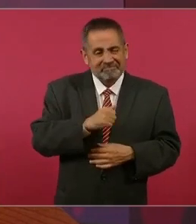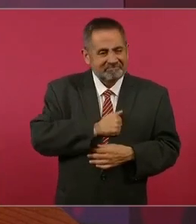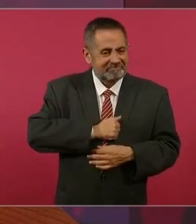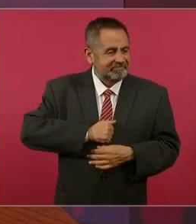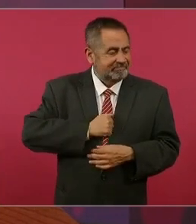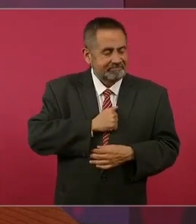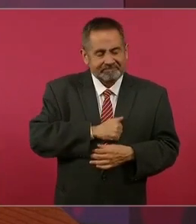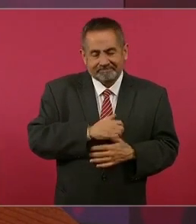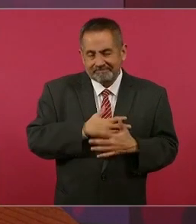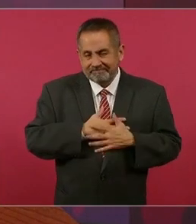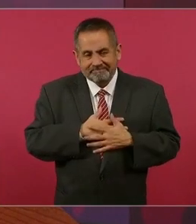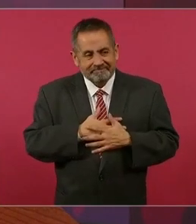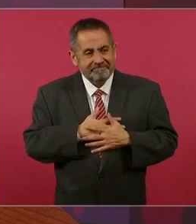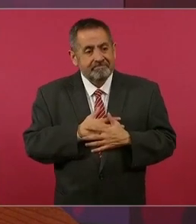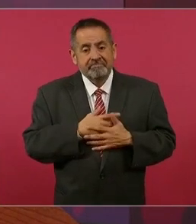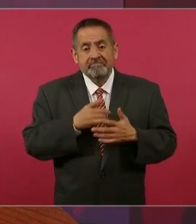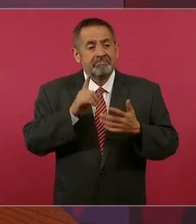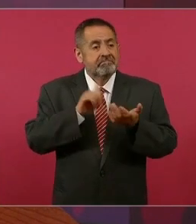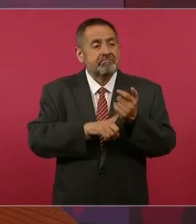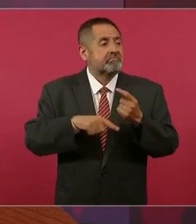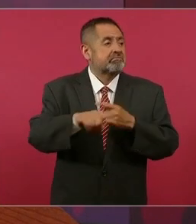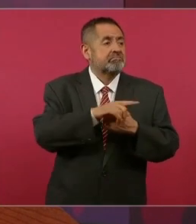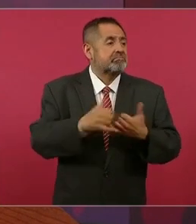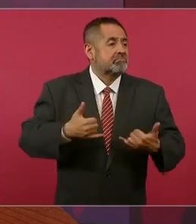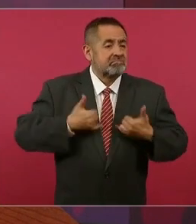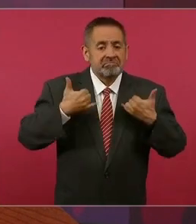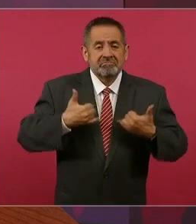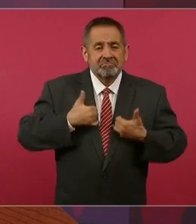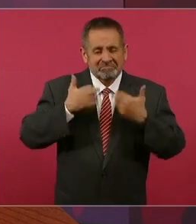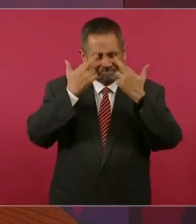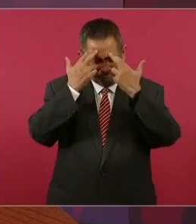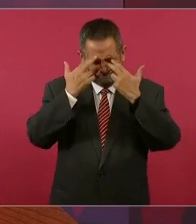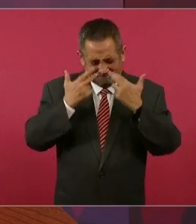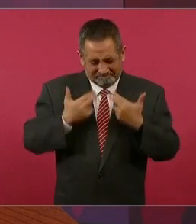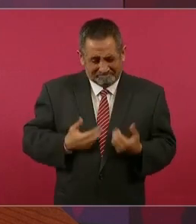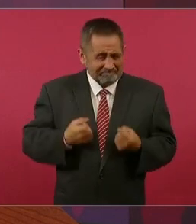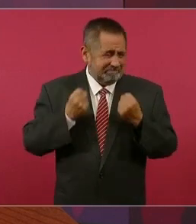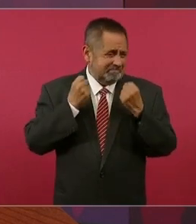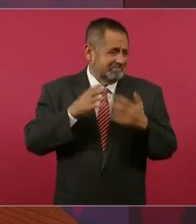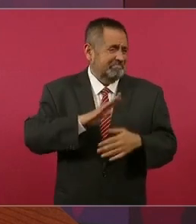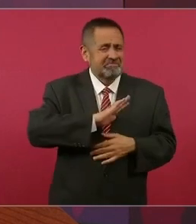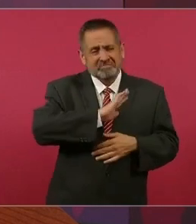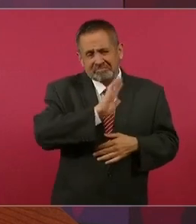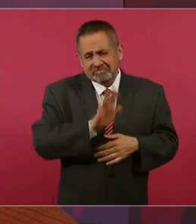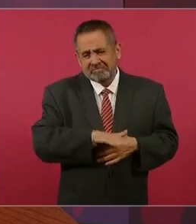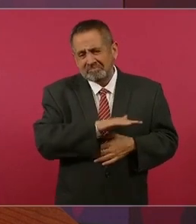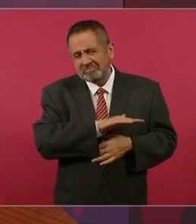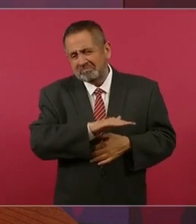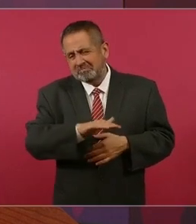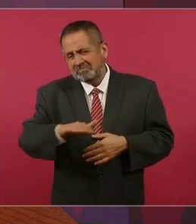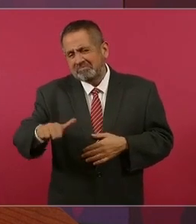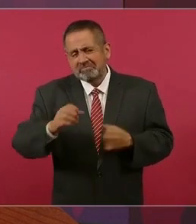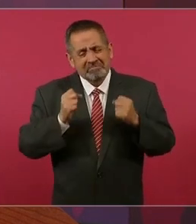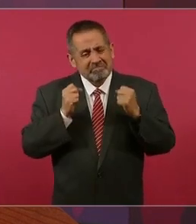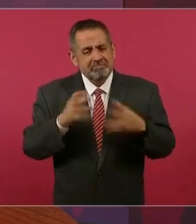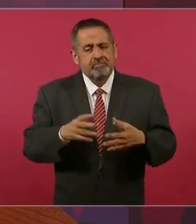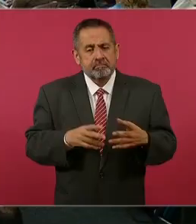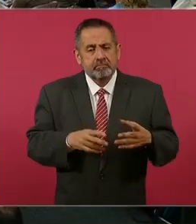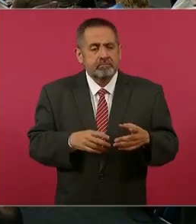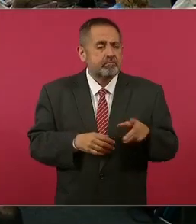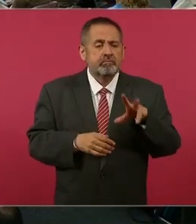lamentable por los daños que ocasiona, pérdidas de vidas humanas, pero que no se utilice